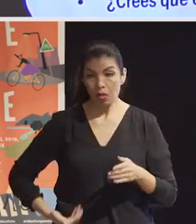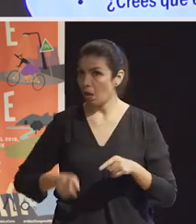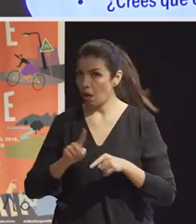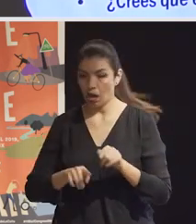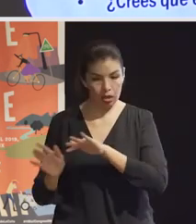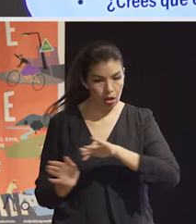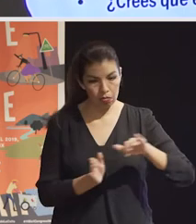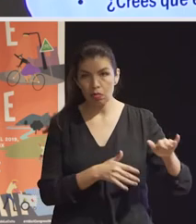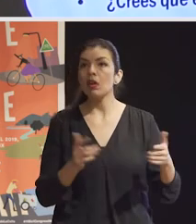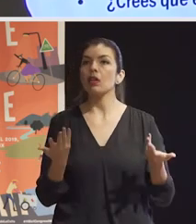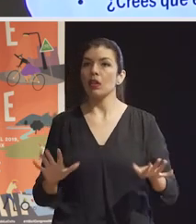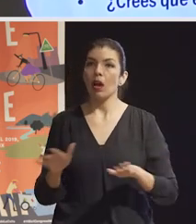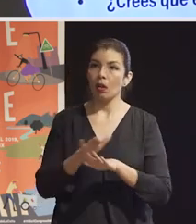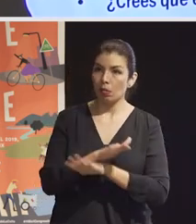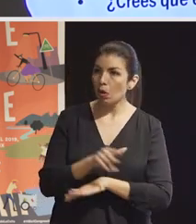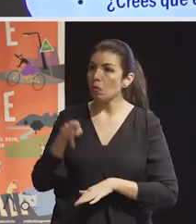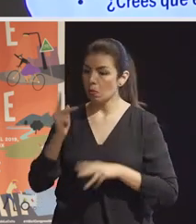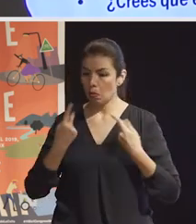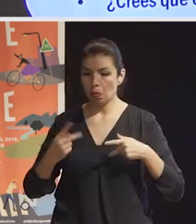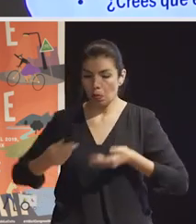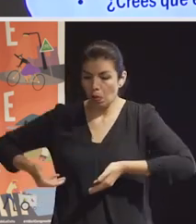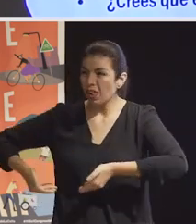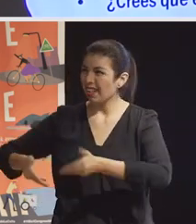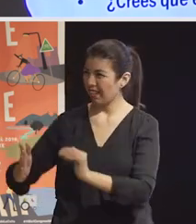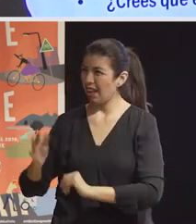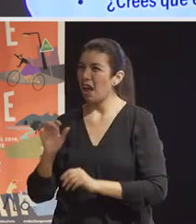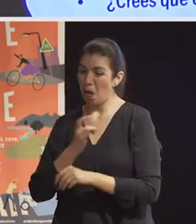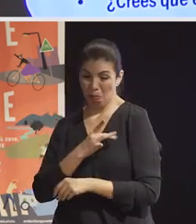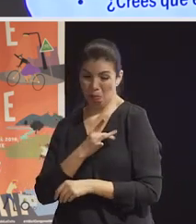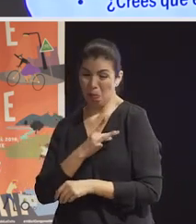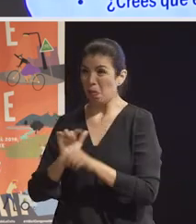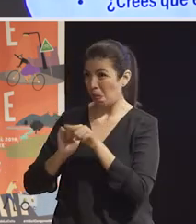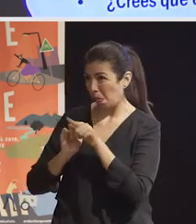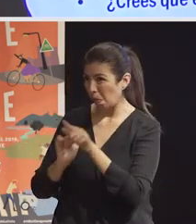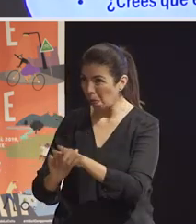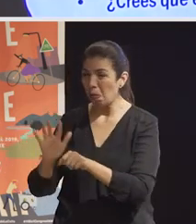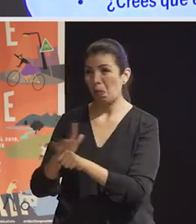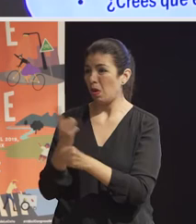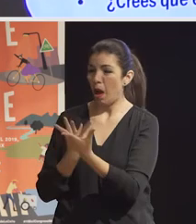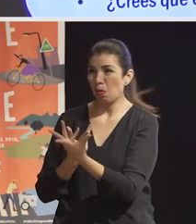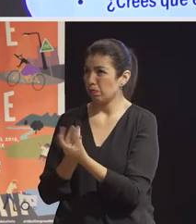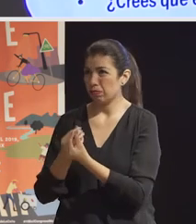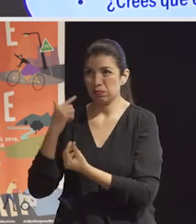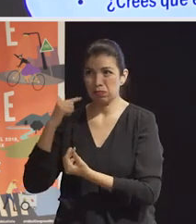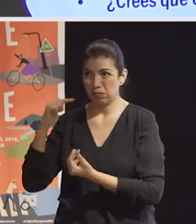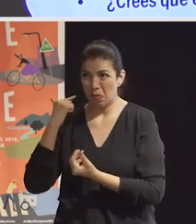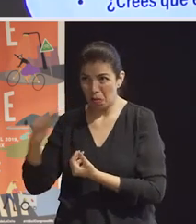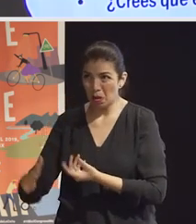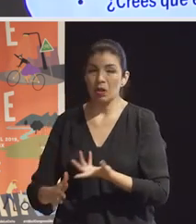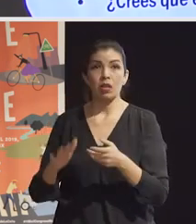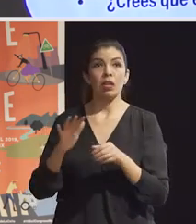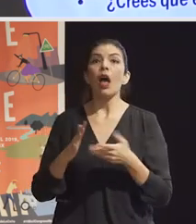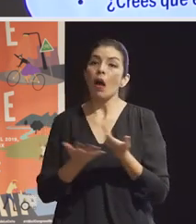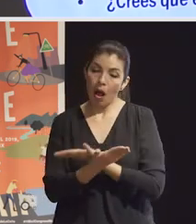fue rehacer la constitución y parece que lo van lo van van por ese camino porque volvieron a tomar la calle y